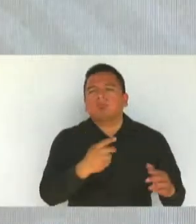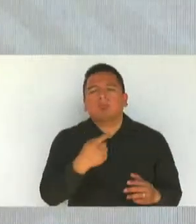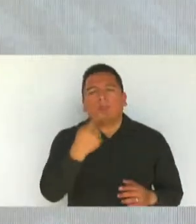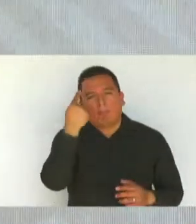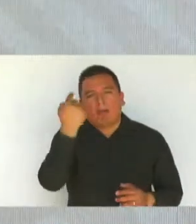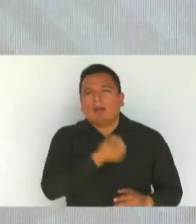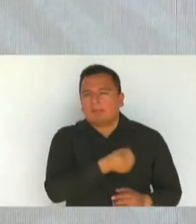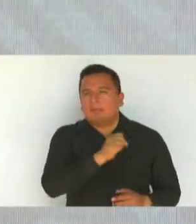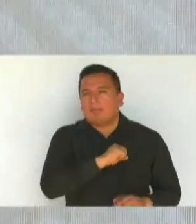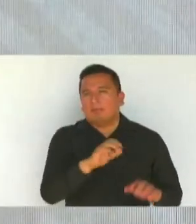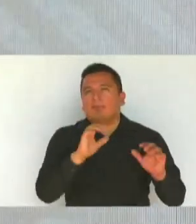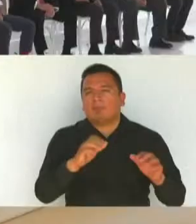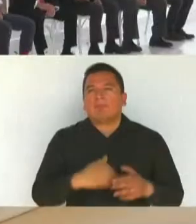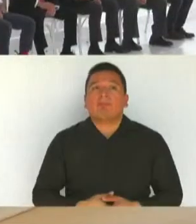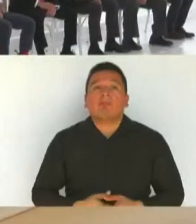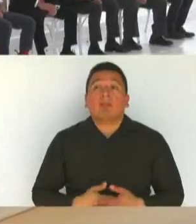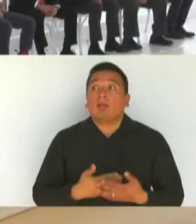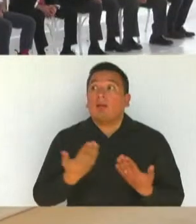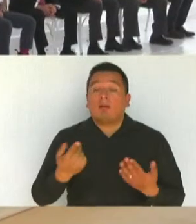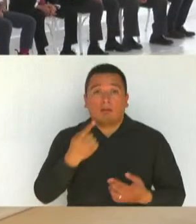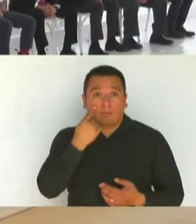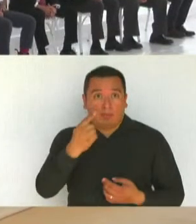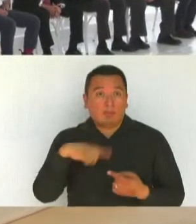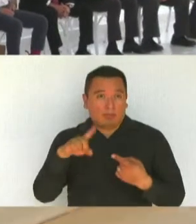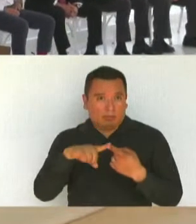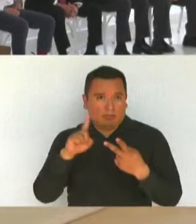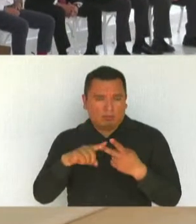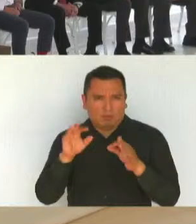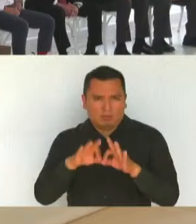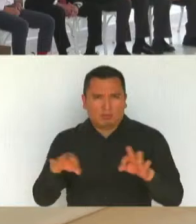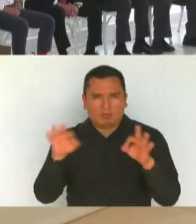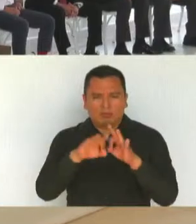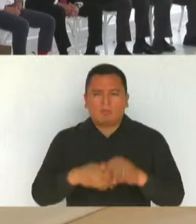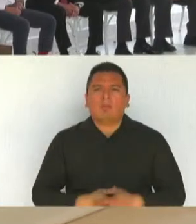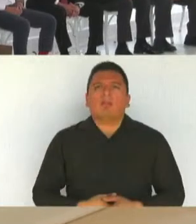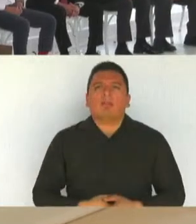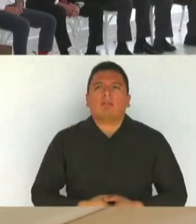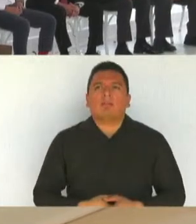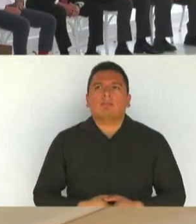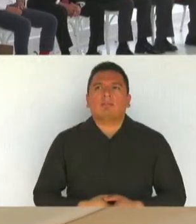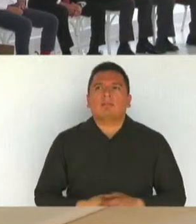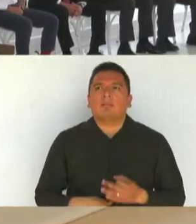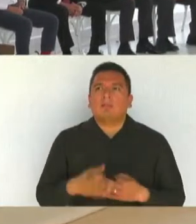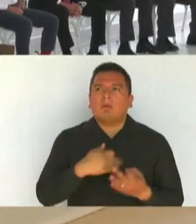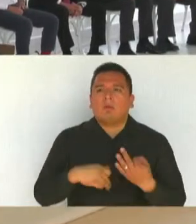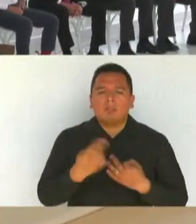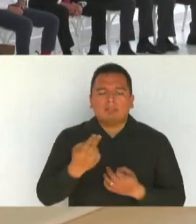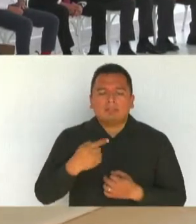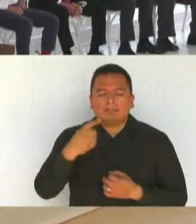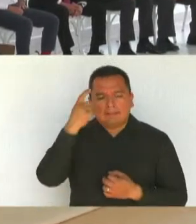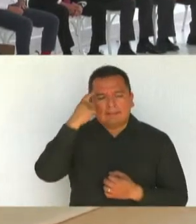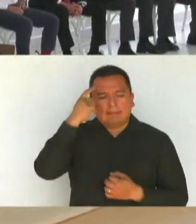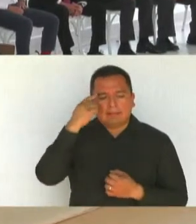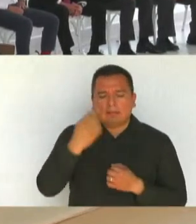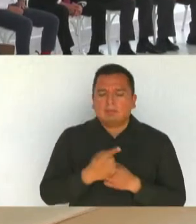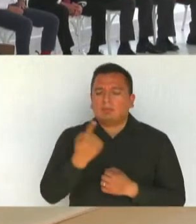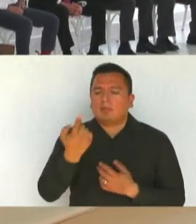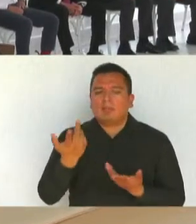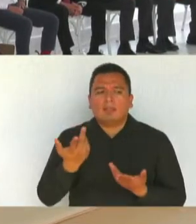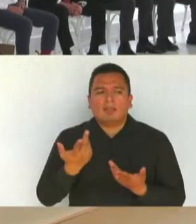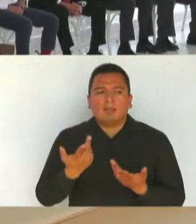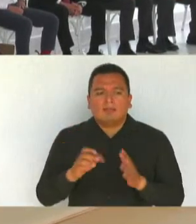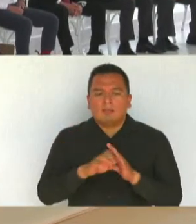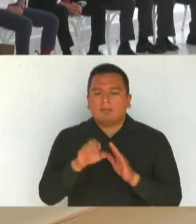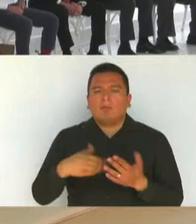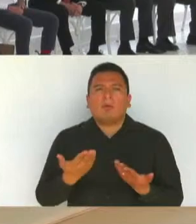salud. Y yo me quedo con dos temas que creo que están hoy en día en el ambiente, porque creo que el propio